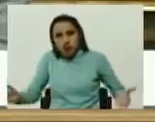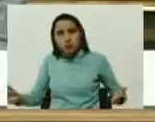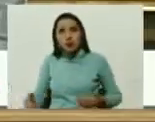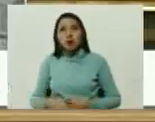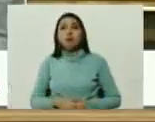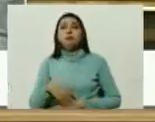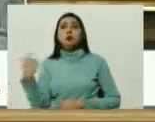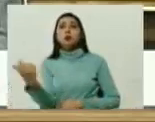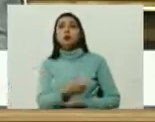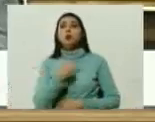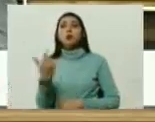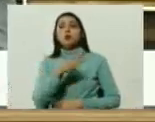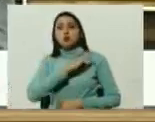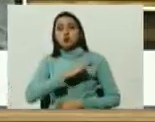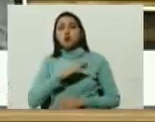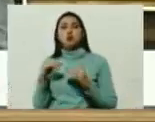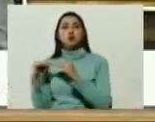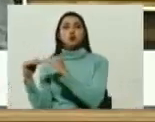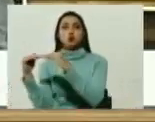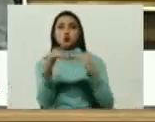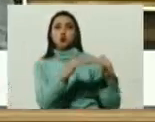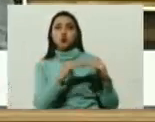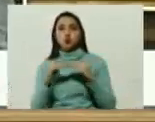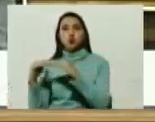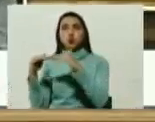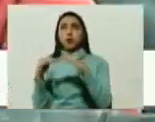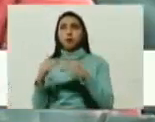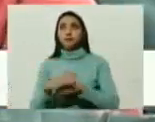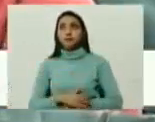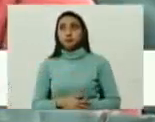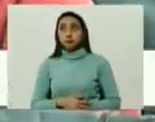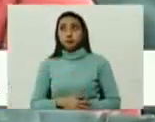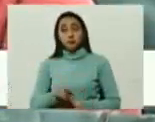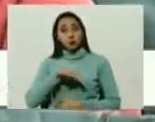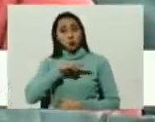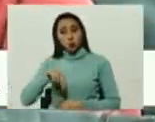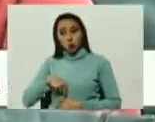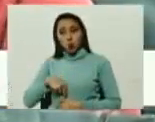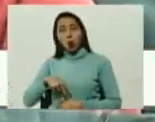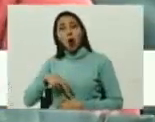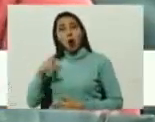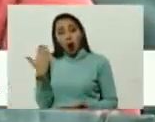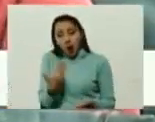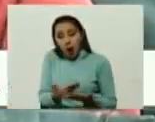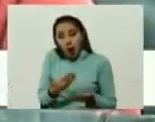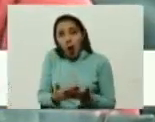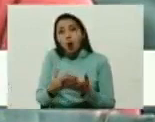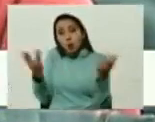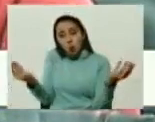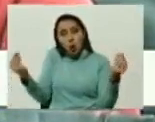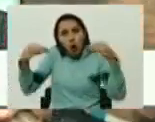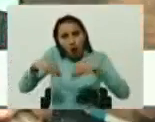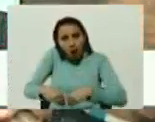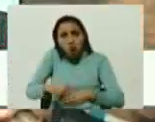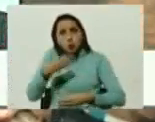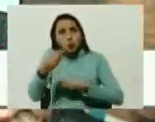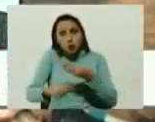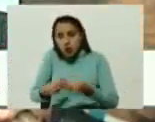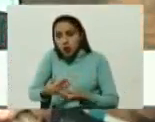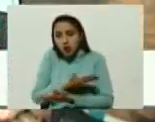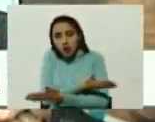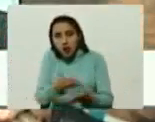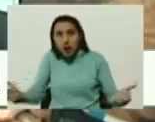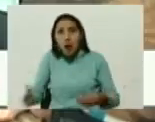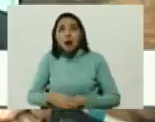búsqueda de una sociedad igualitaria por supuesto incorporemos una propuesta de acuerdo de salutación al pueblo y el gobierno de la